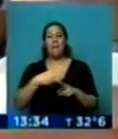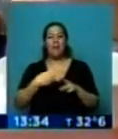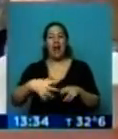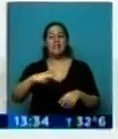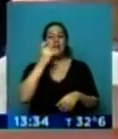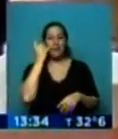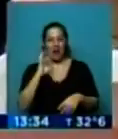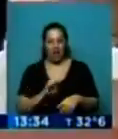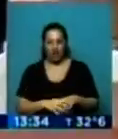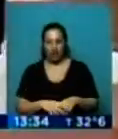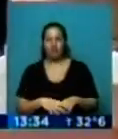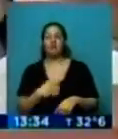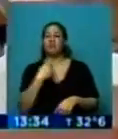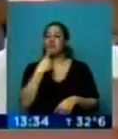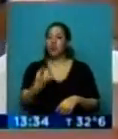Mayo. Sí, Alejandro.